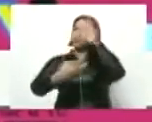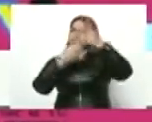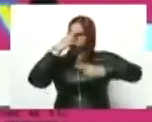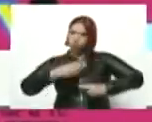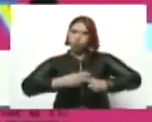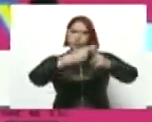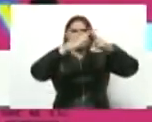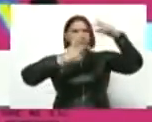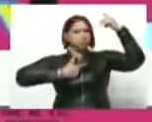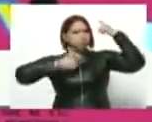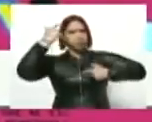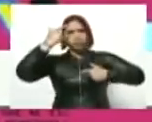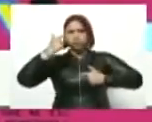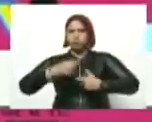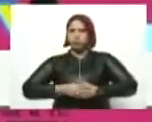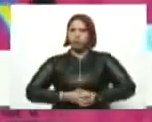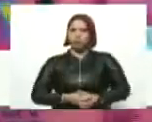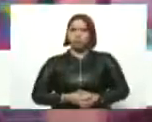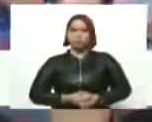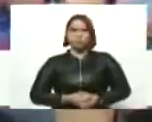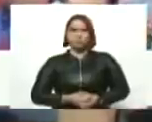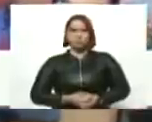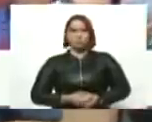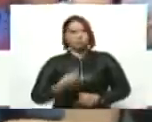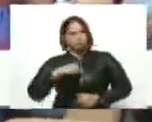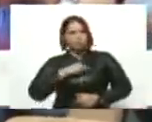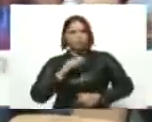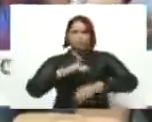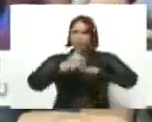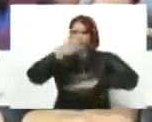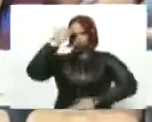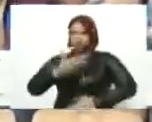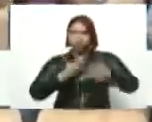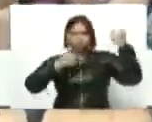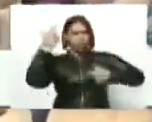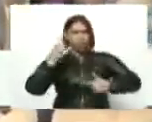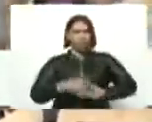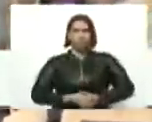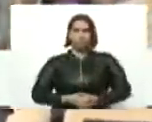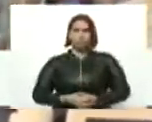de la Revolución Bolivariana, nuestro comandante Hugo Chávez.